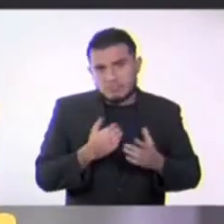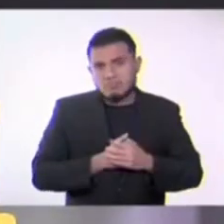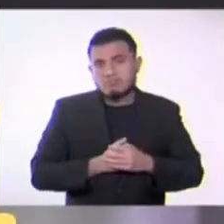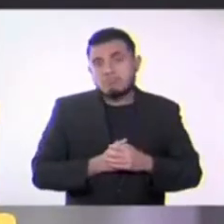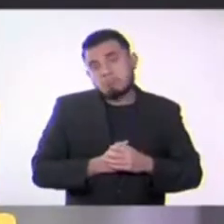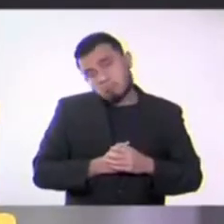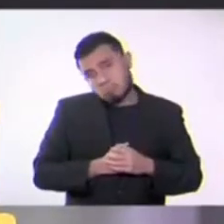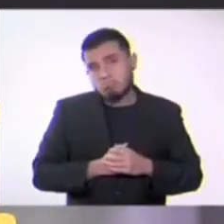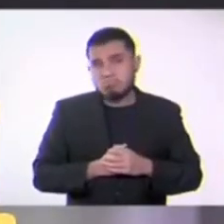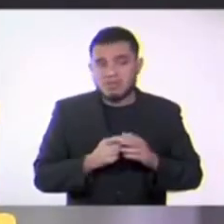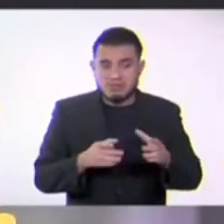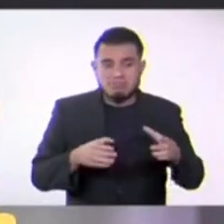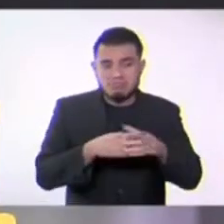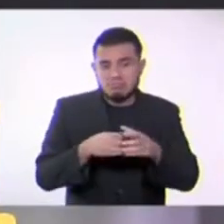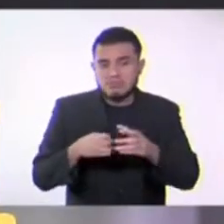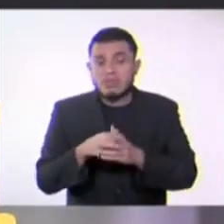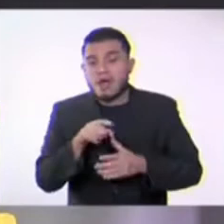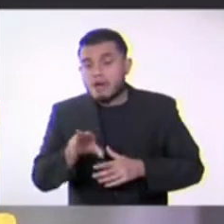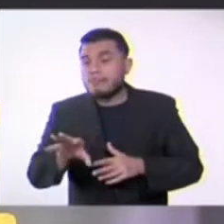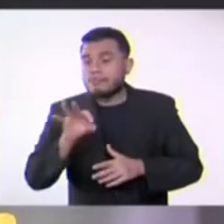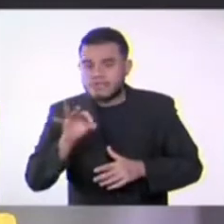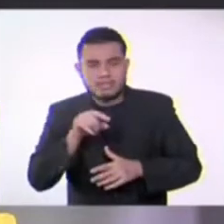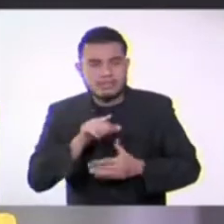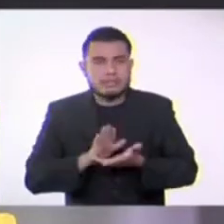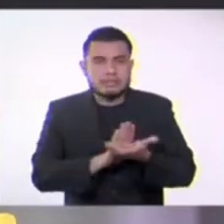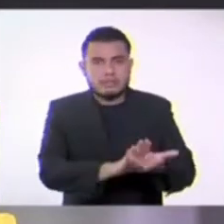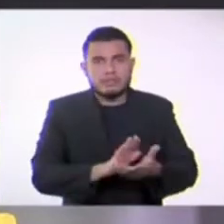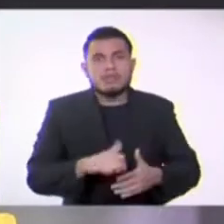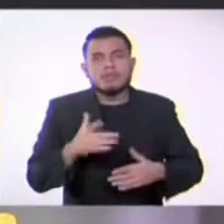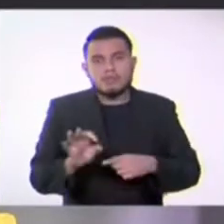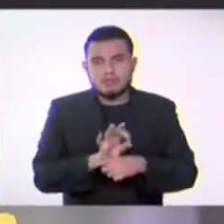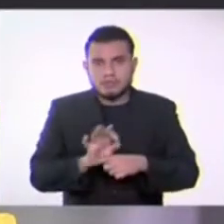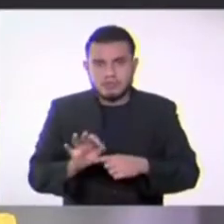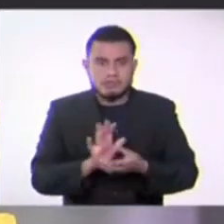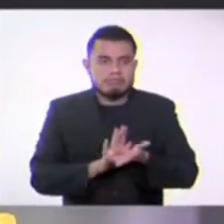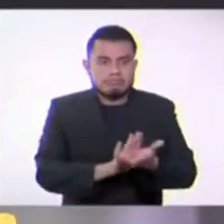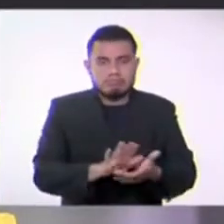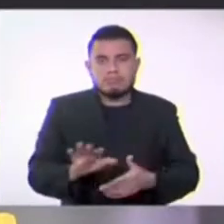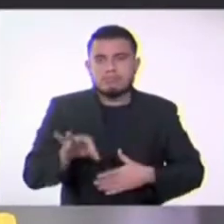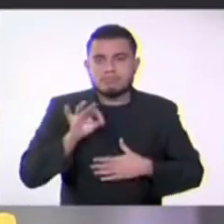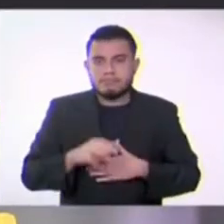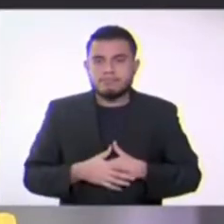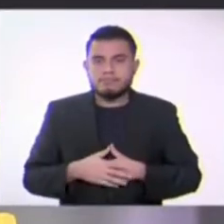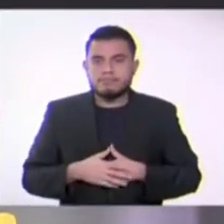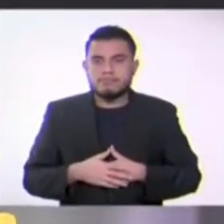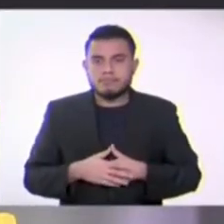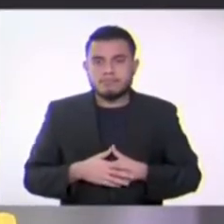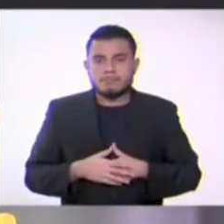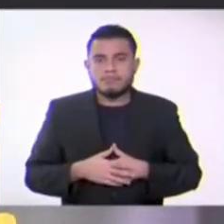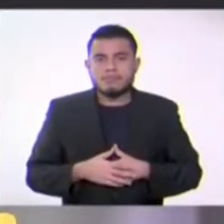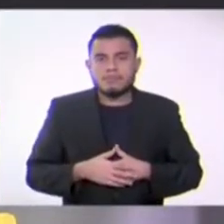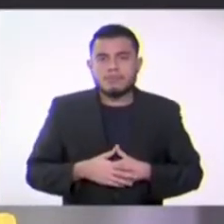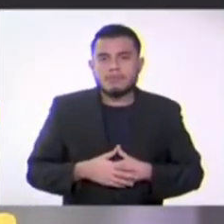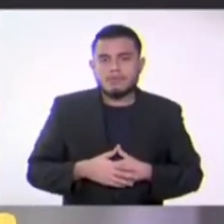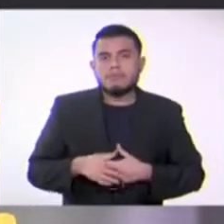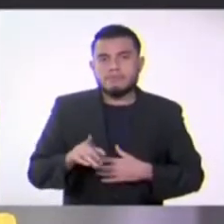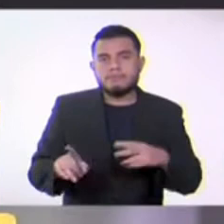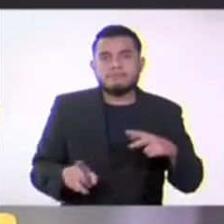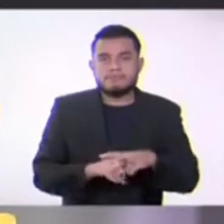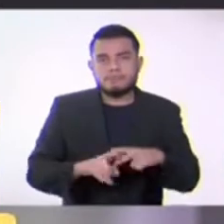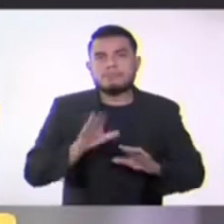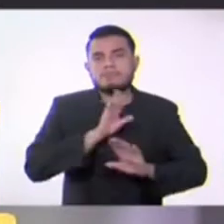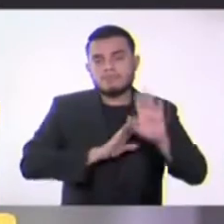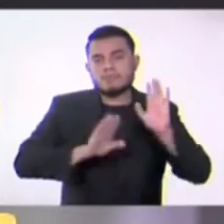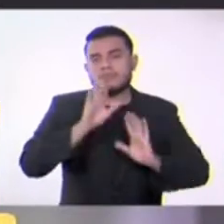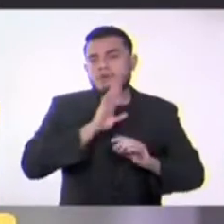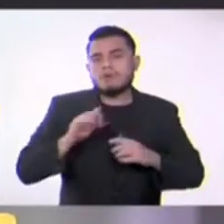de exclusión, han sido categorías que han funcionado para excluir, por lo tanto tienen una existencia histórica